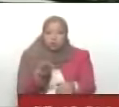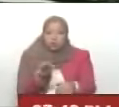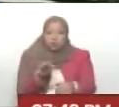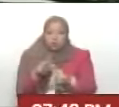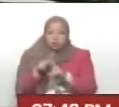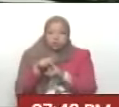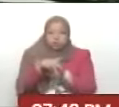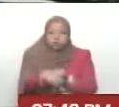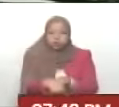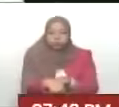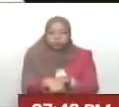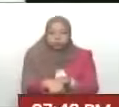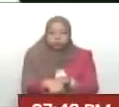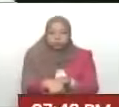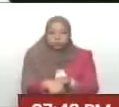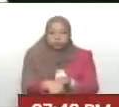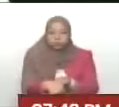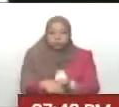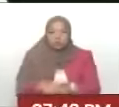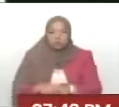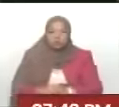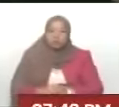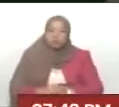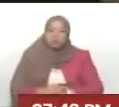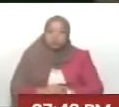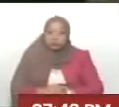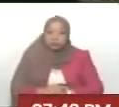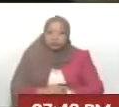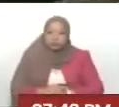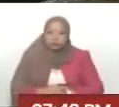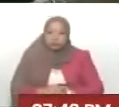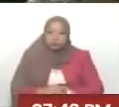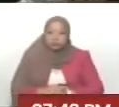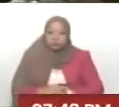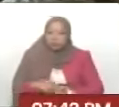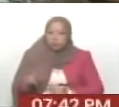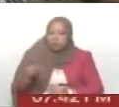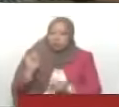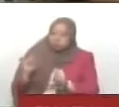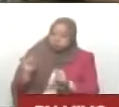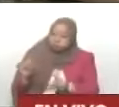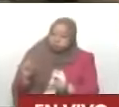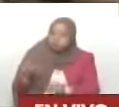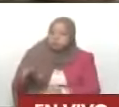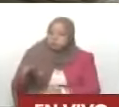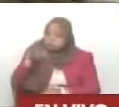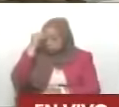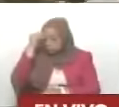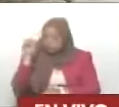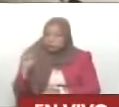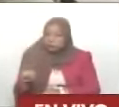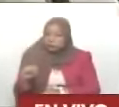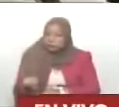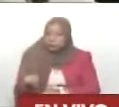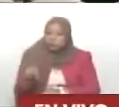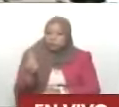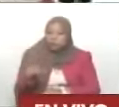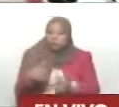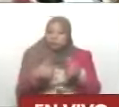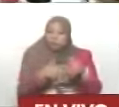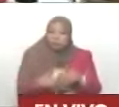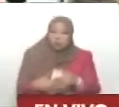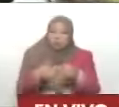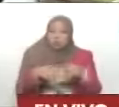la posibilidad de zancadillas en el futuro. ¿Te tengo que convencer? A mí me tiene que convencer, pero yo creo que Estados Unidos nunca, jamás, esa es